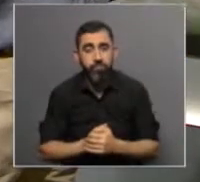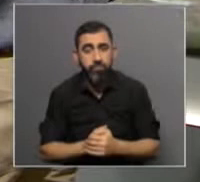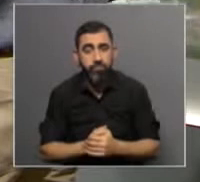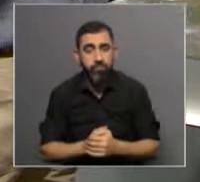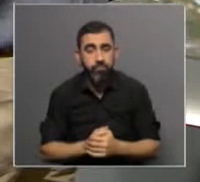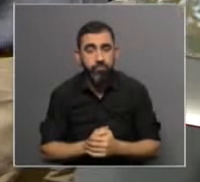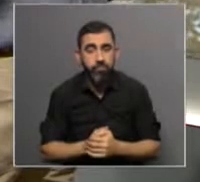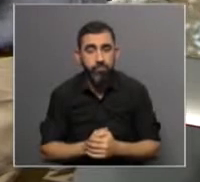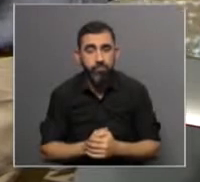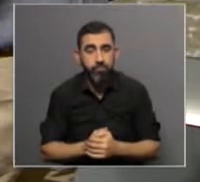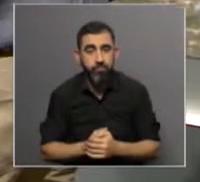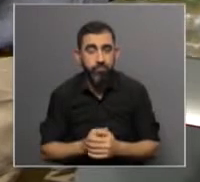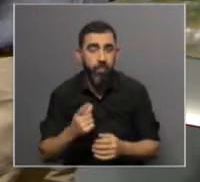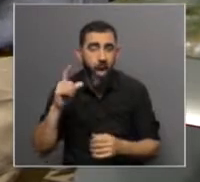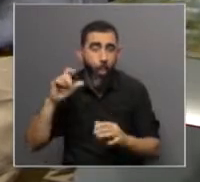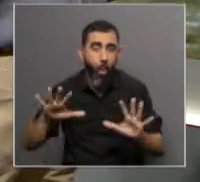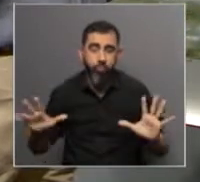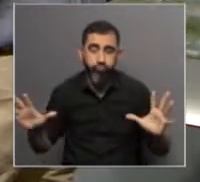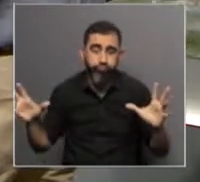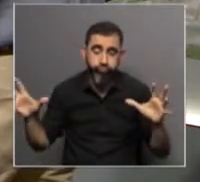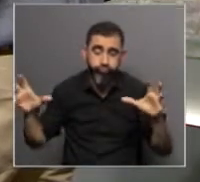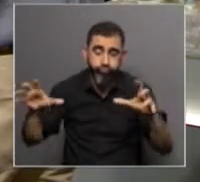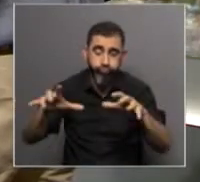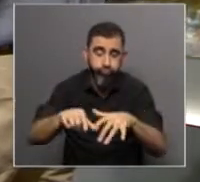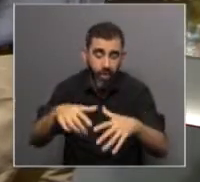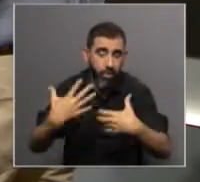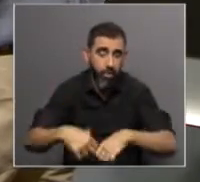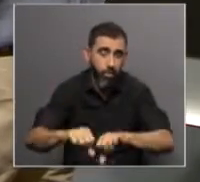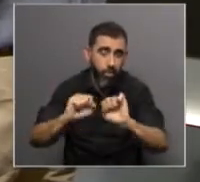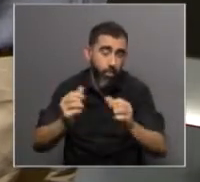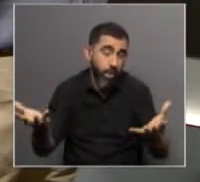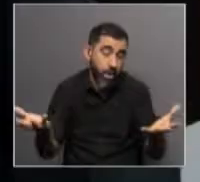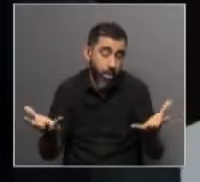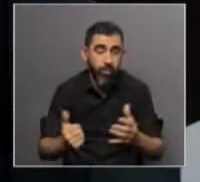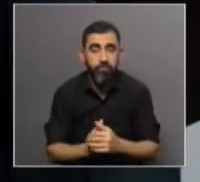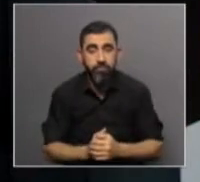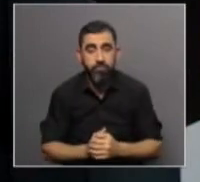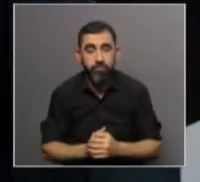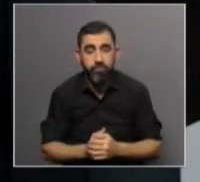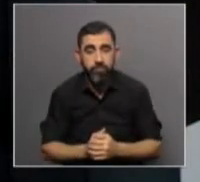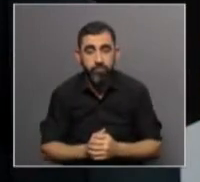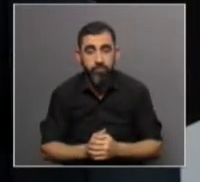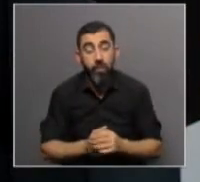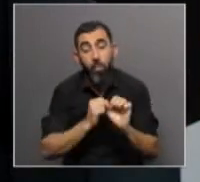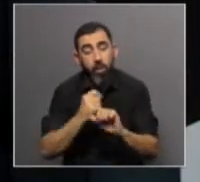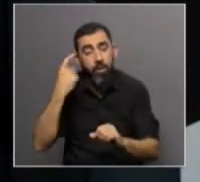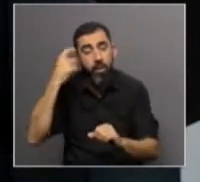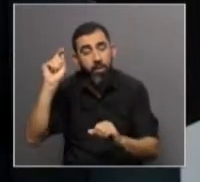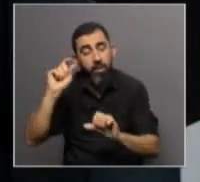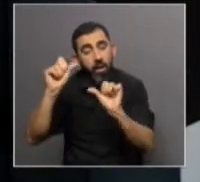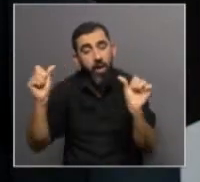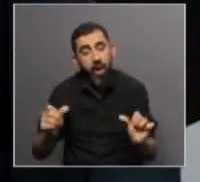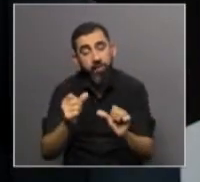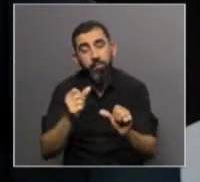flujo denso los atrajo hasta donde los encontramos ahora. Lo que podría ser funcional, por ejemplo, la idea de un lugar donde se hacía